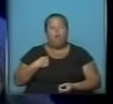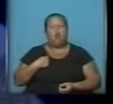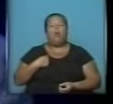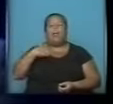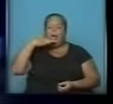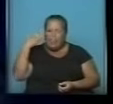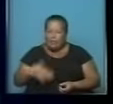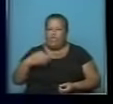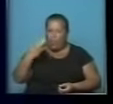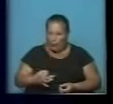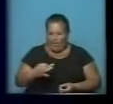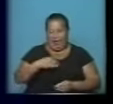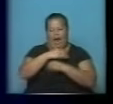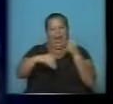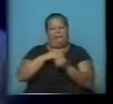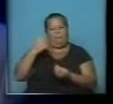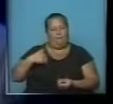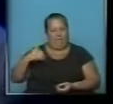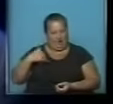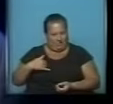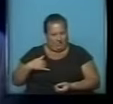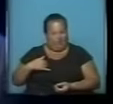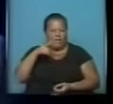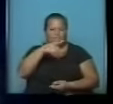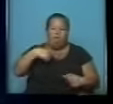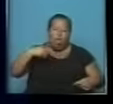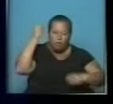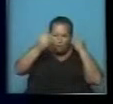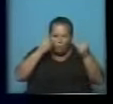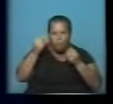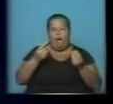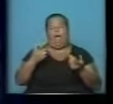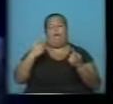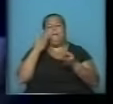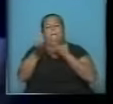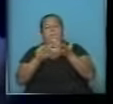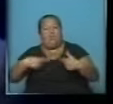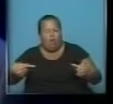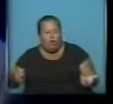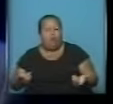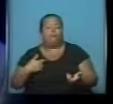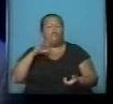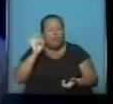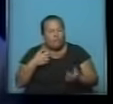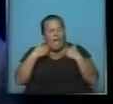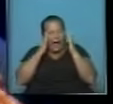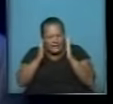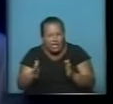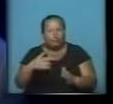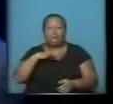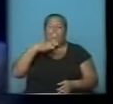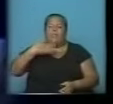interpreto muy bien a las familias argentinas, sus preocupaciones, sus nuevas demandas. Sé escuchar,